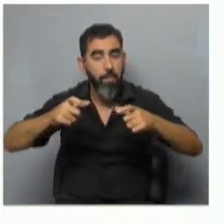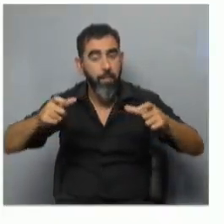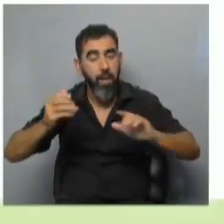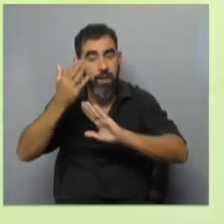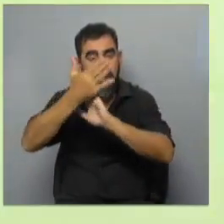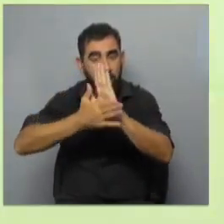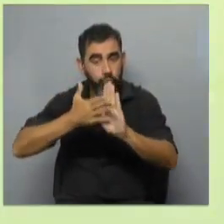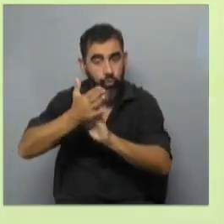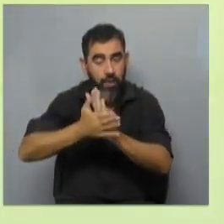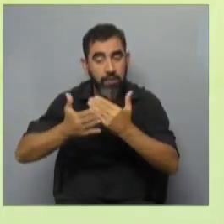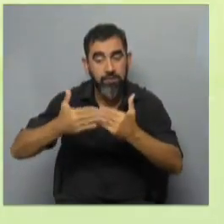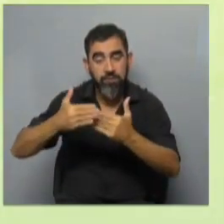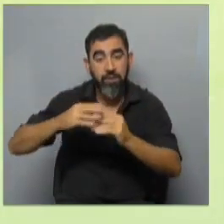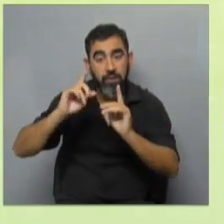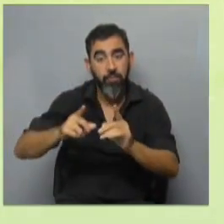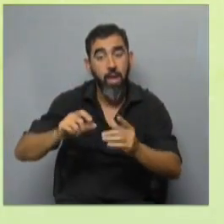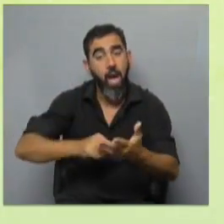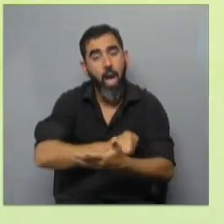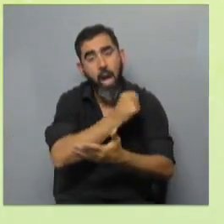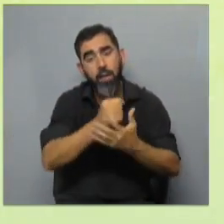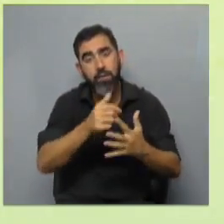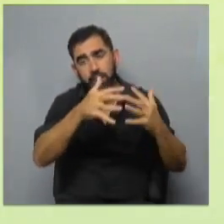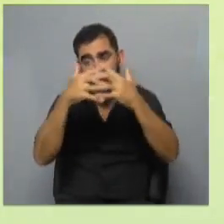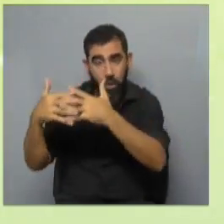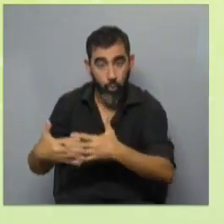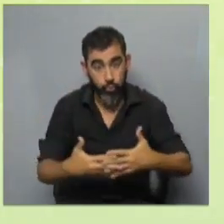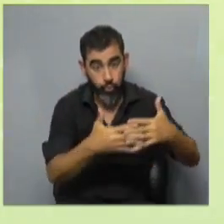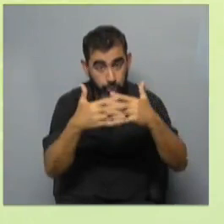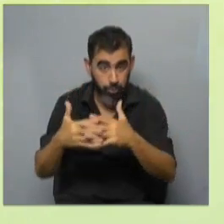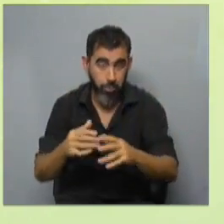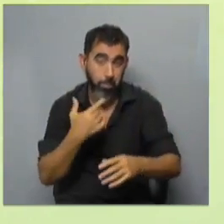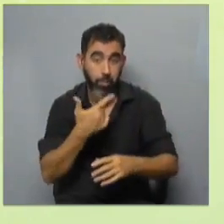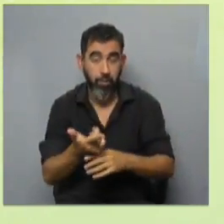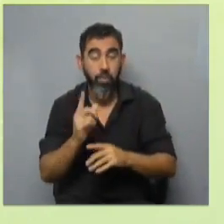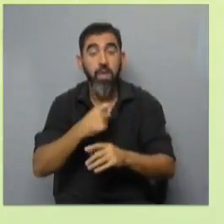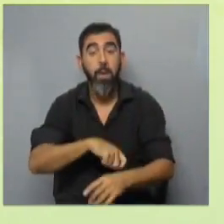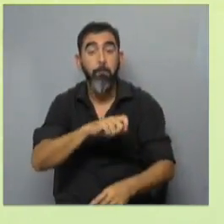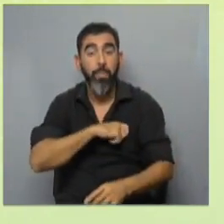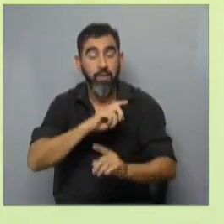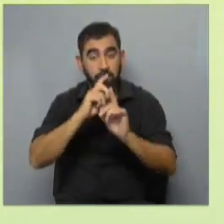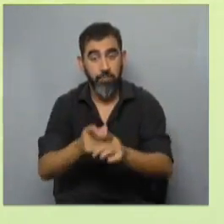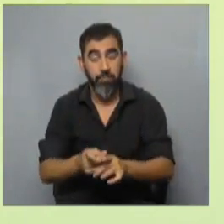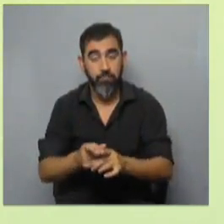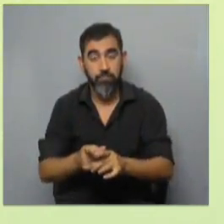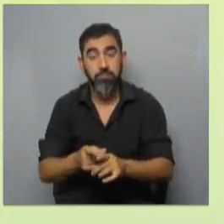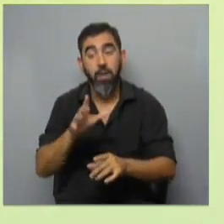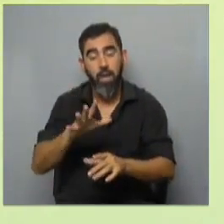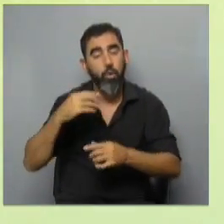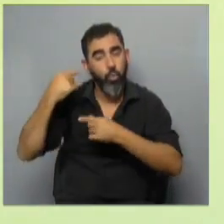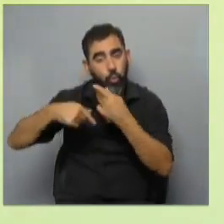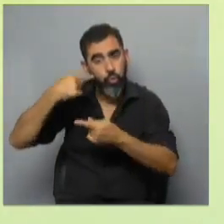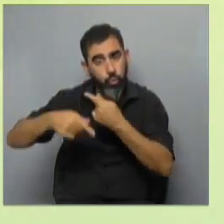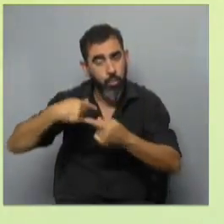nacional a nivel regional y ha llegado hasta eeuu y hasta españa así que ahí seguimos